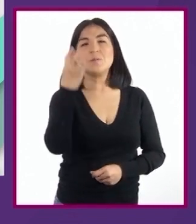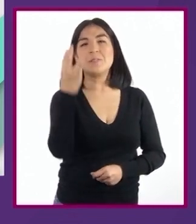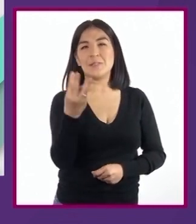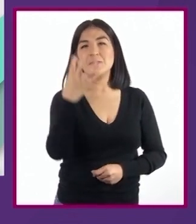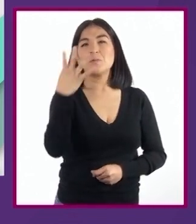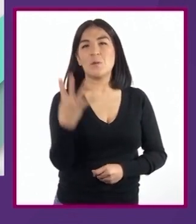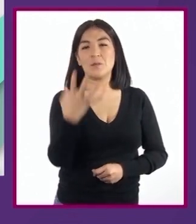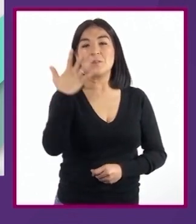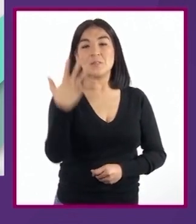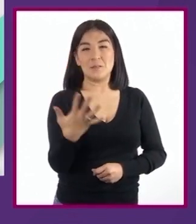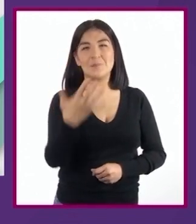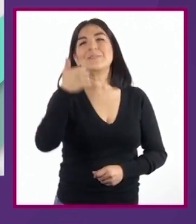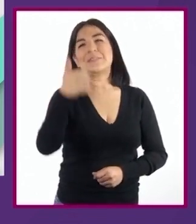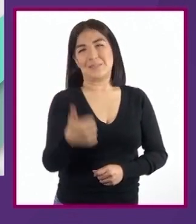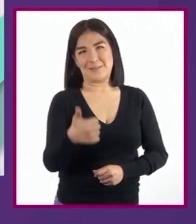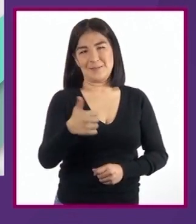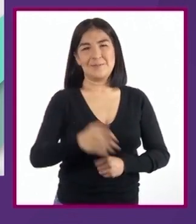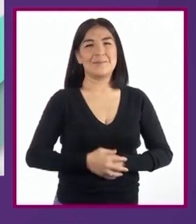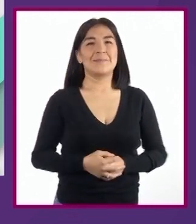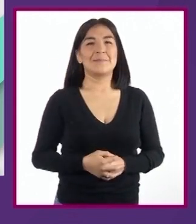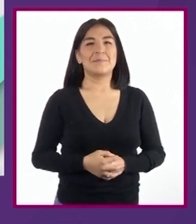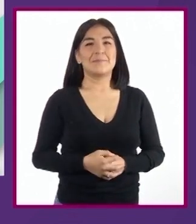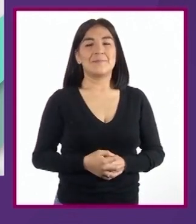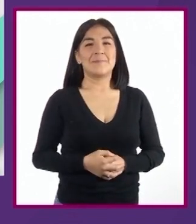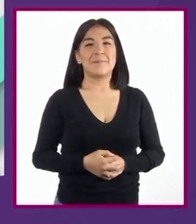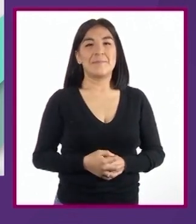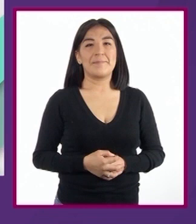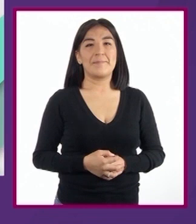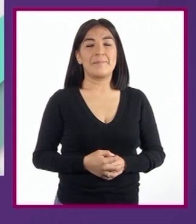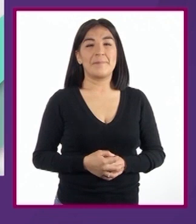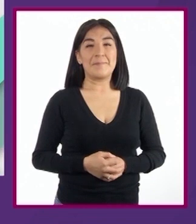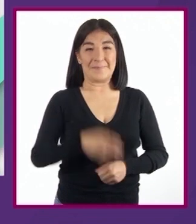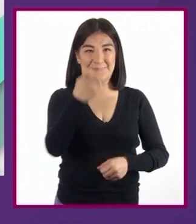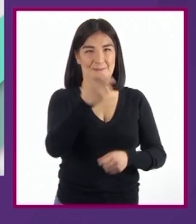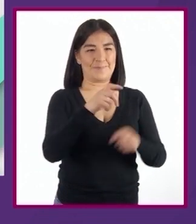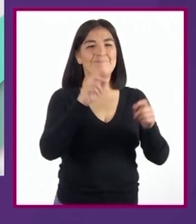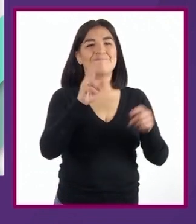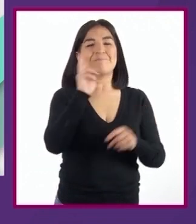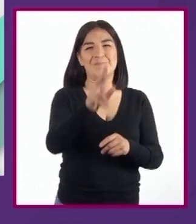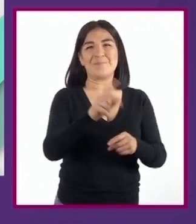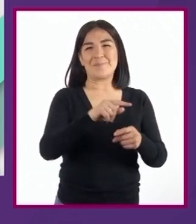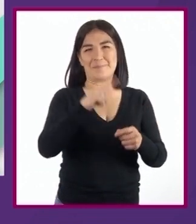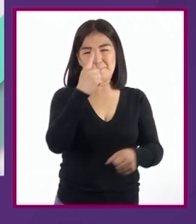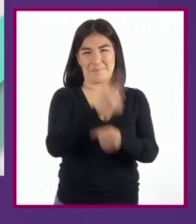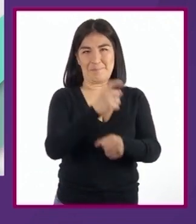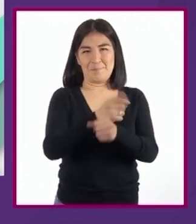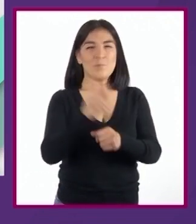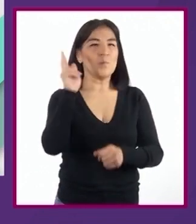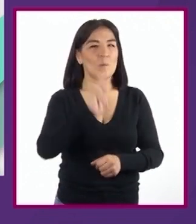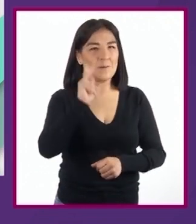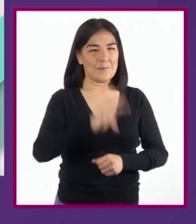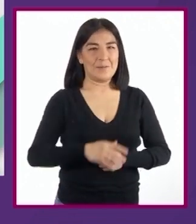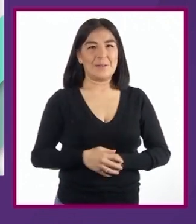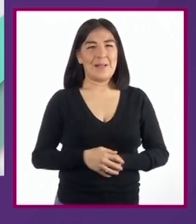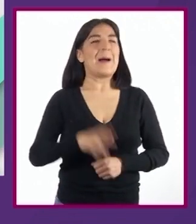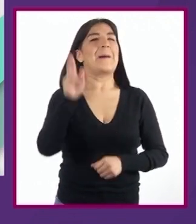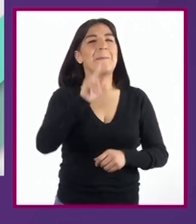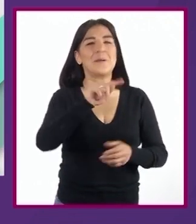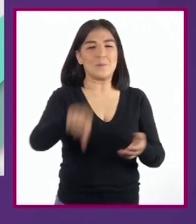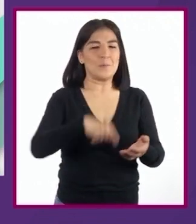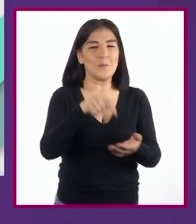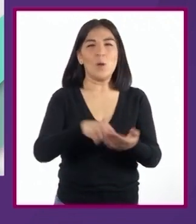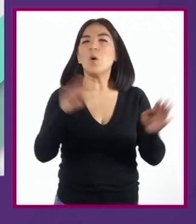3, 4, 5 y 6. En ambos eventos planteados, vamos a utilizar este espacio